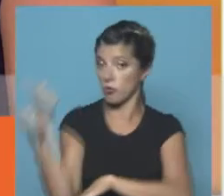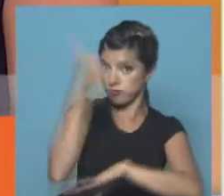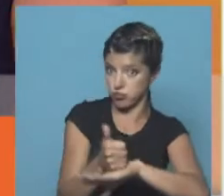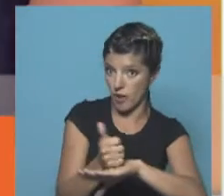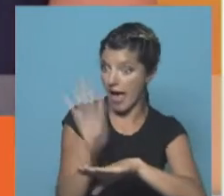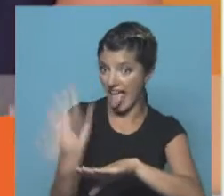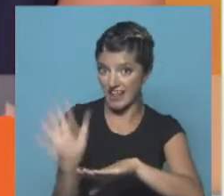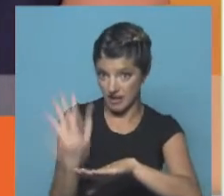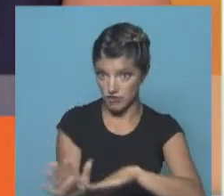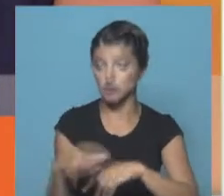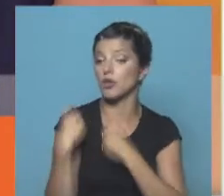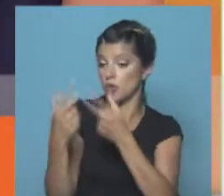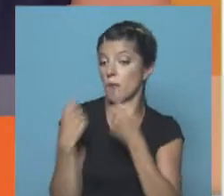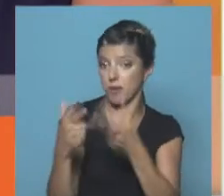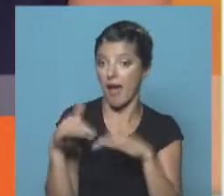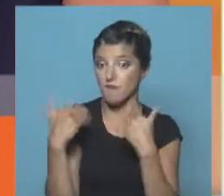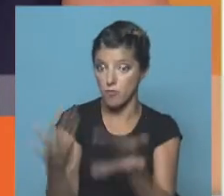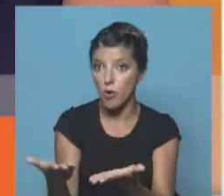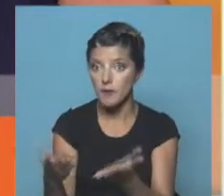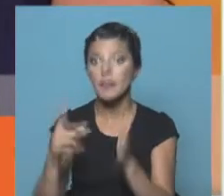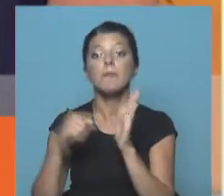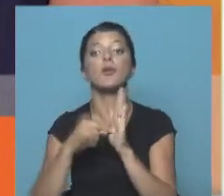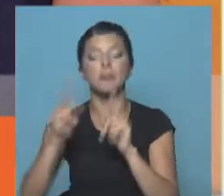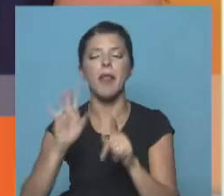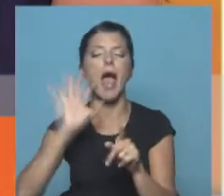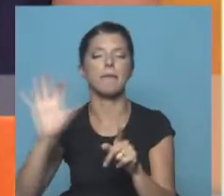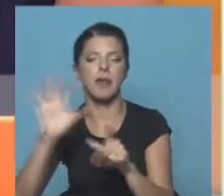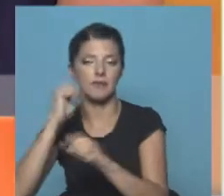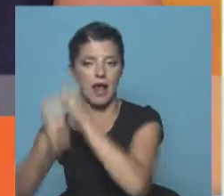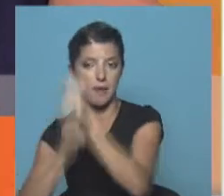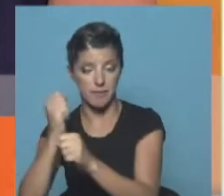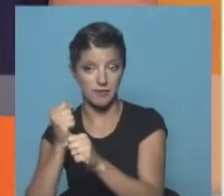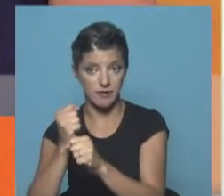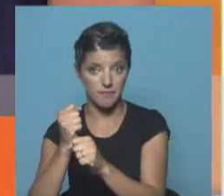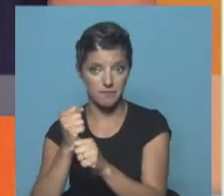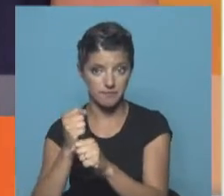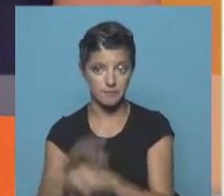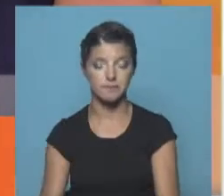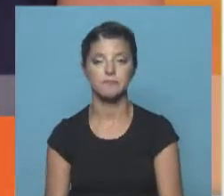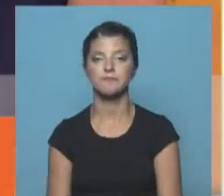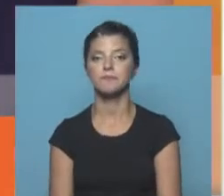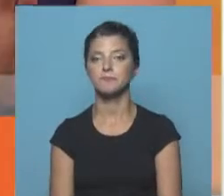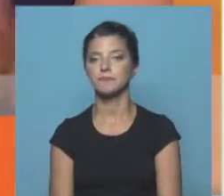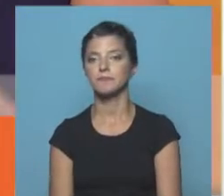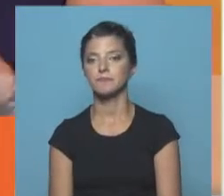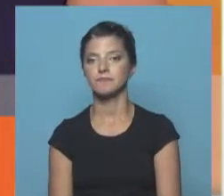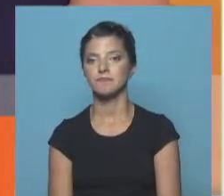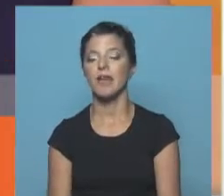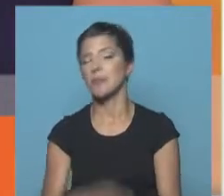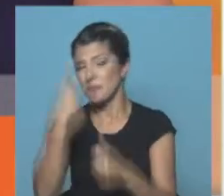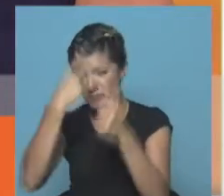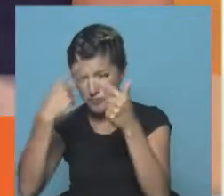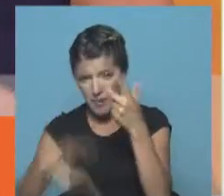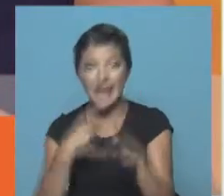doy regulaciones a favor y demás, pero además amenazo a las empresas que se vayan con aranceles de un 35%, la encuesta